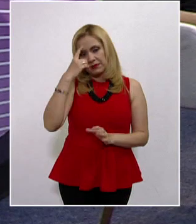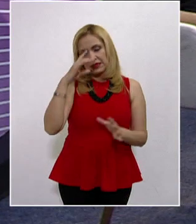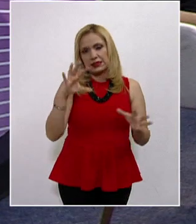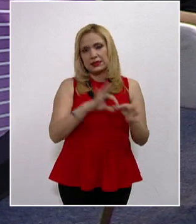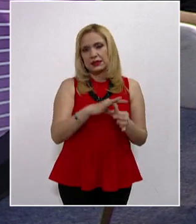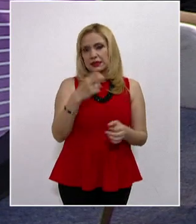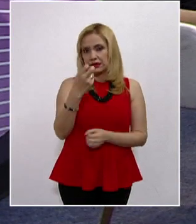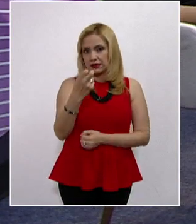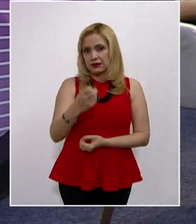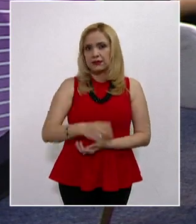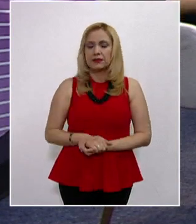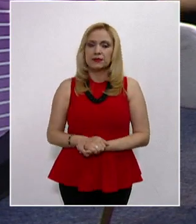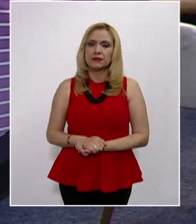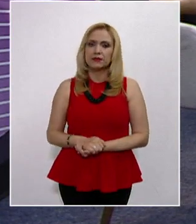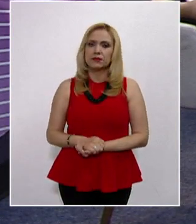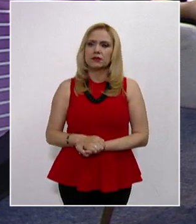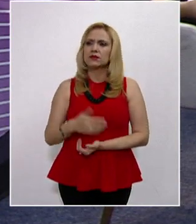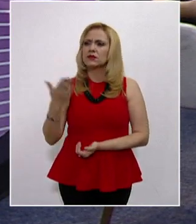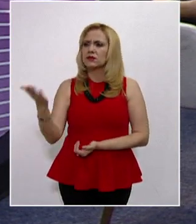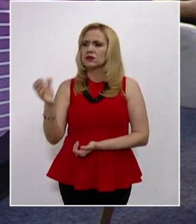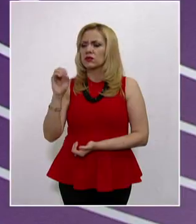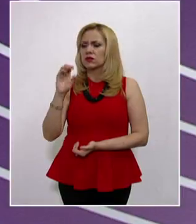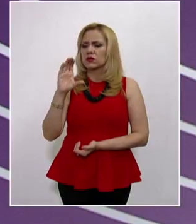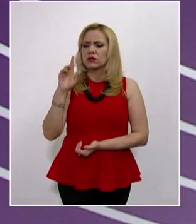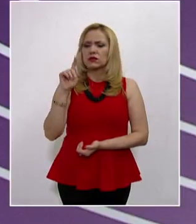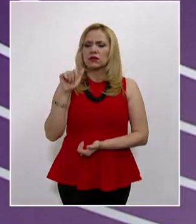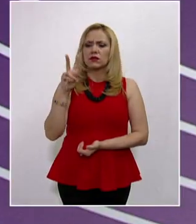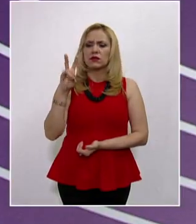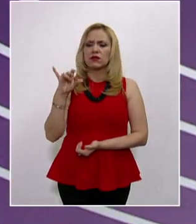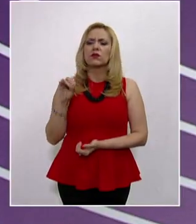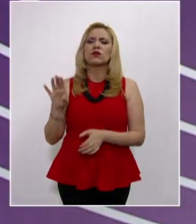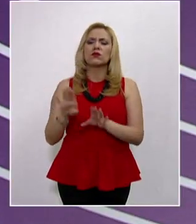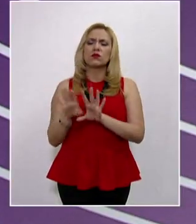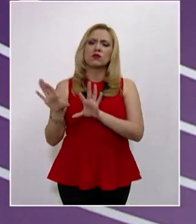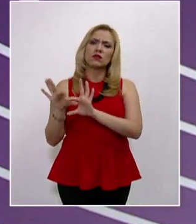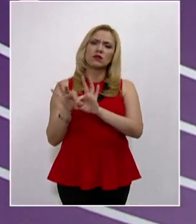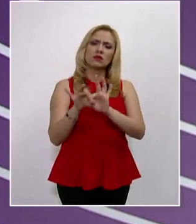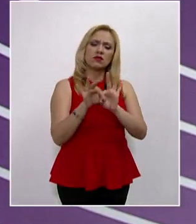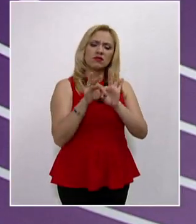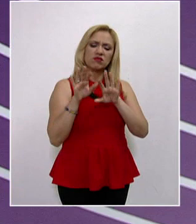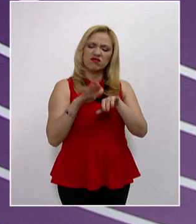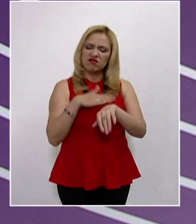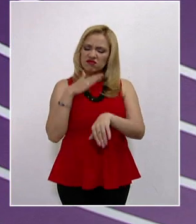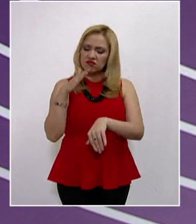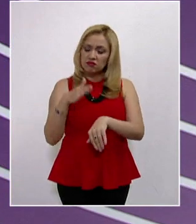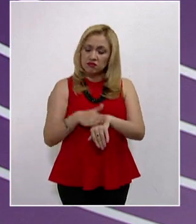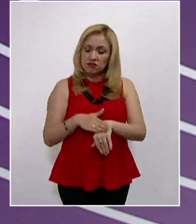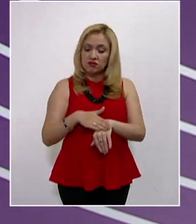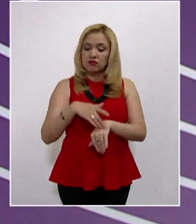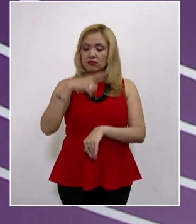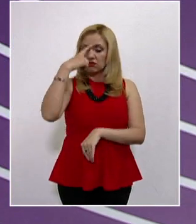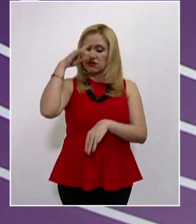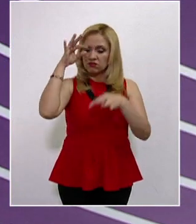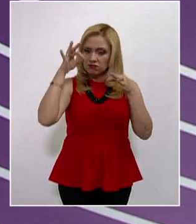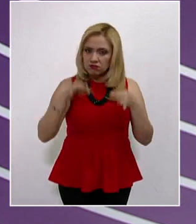con... Entonces, Octavio, ¿cuál sería una armonización adecuada,